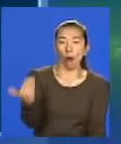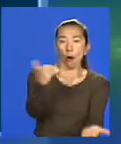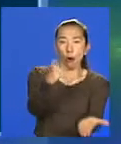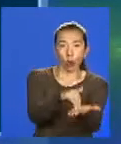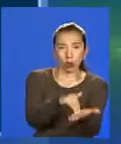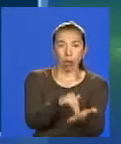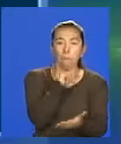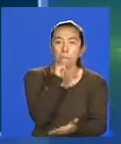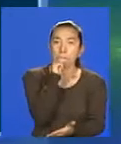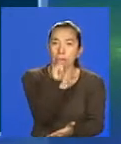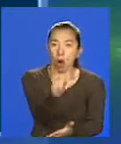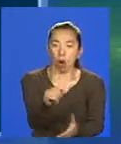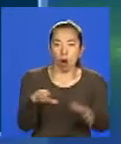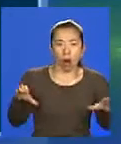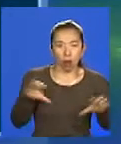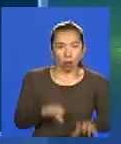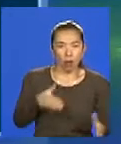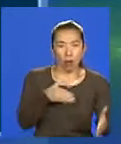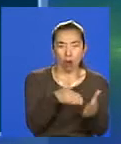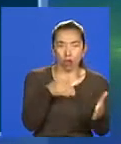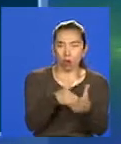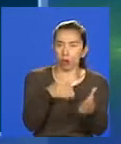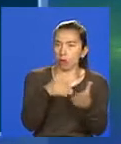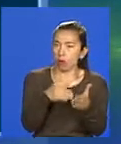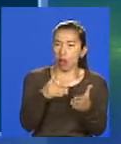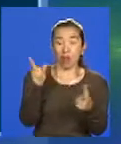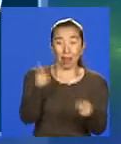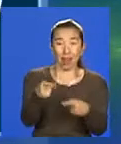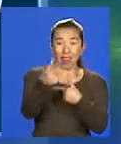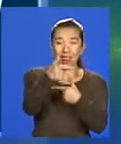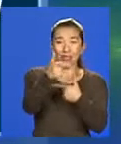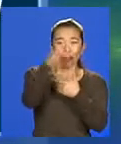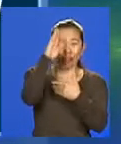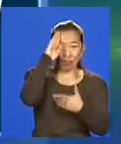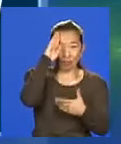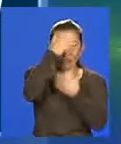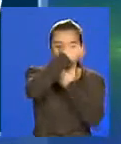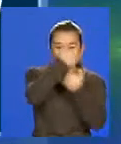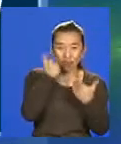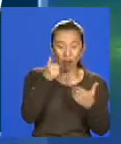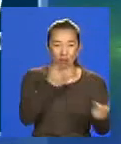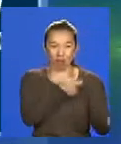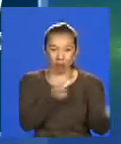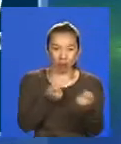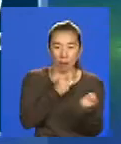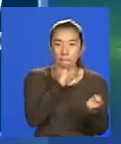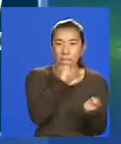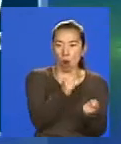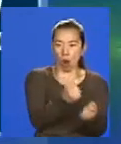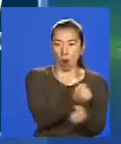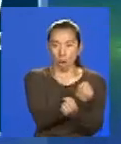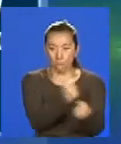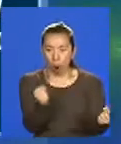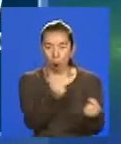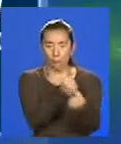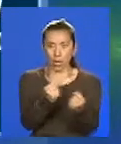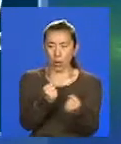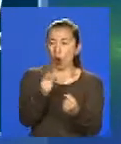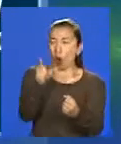afectados por eventos como este y además por enfrentamientos entre la fuerza pública y las FARC-EP, por minas antipersonales, por